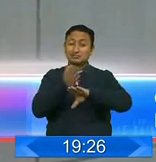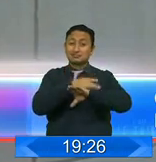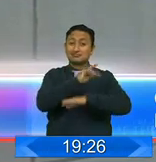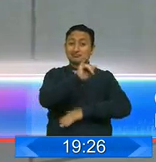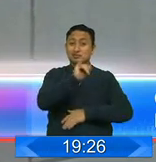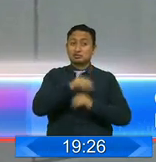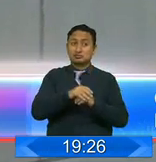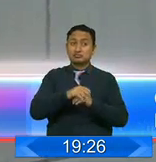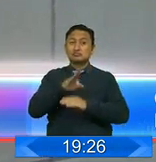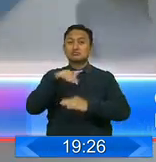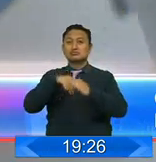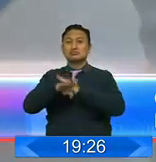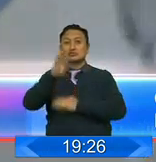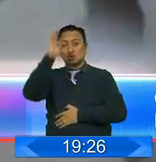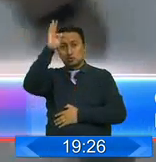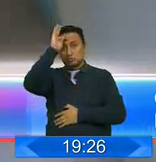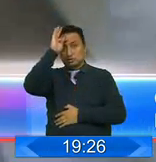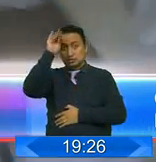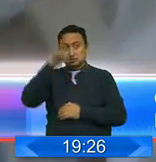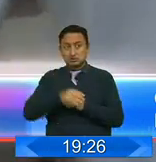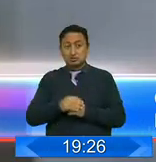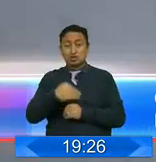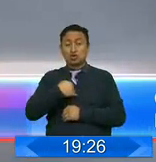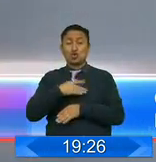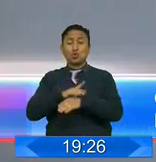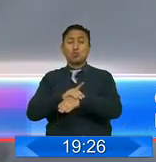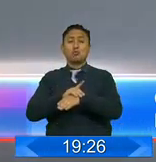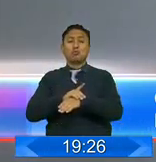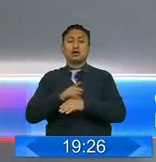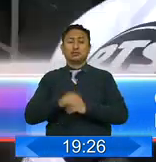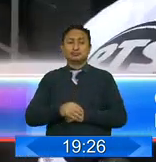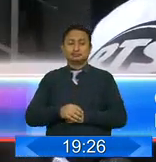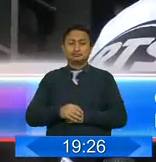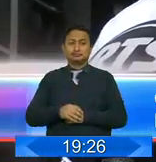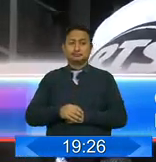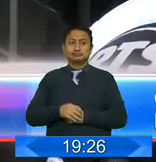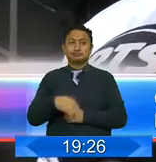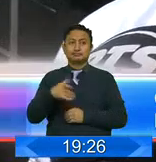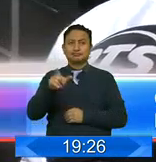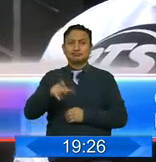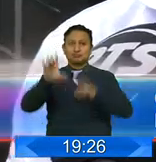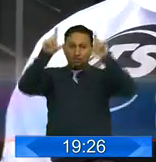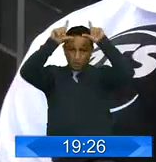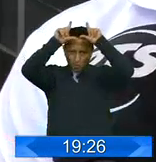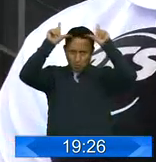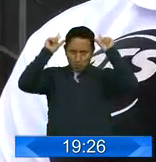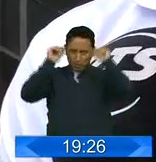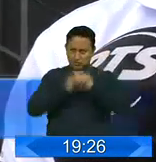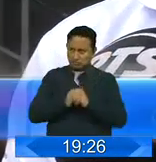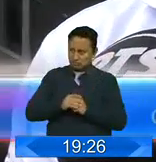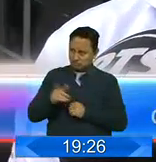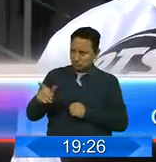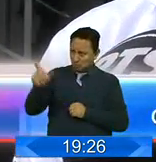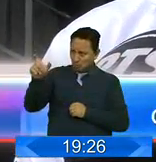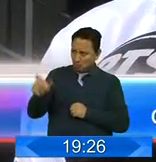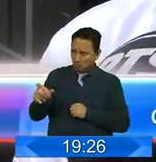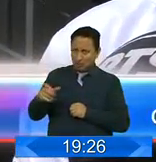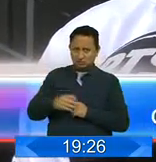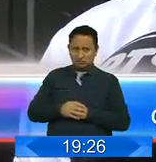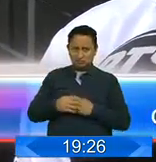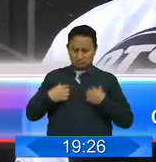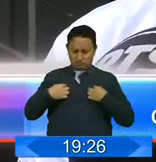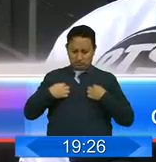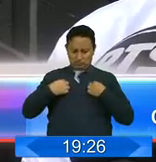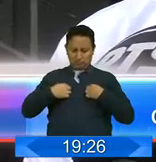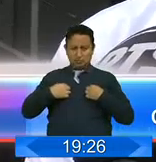semana al hospital Vicente Corral Moscoso como médico. El personal de enfermería identificó una persona sospechosa portando una prenda de